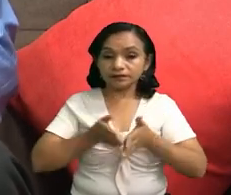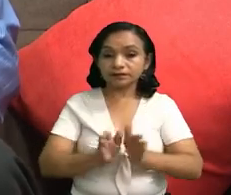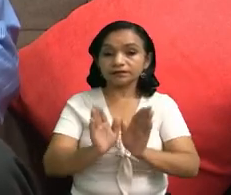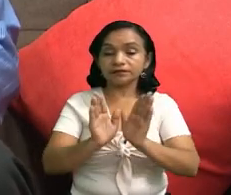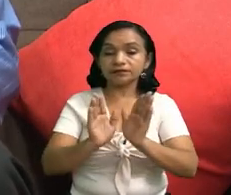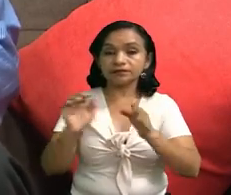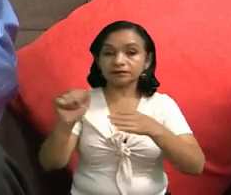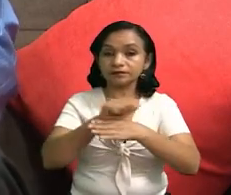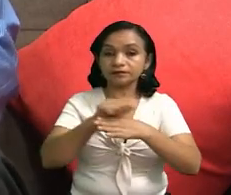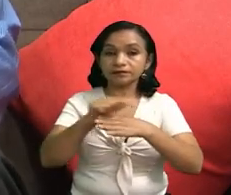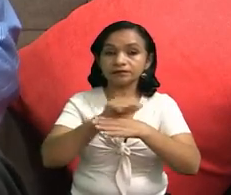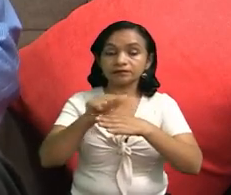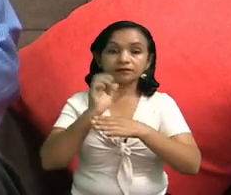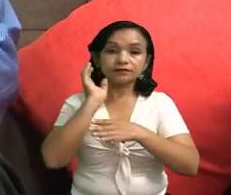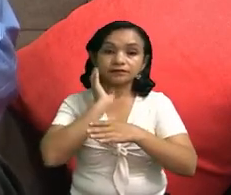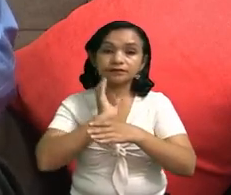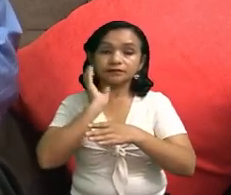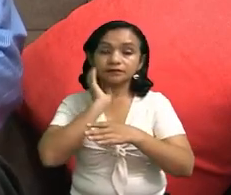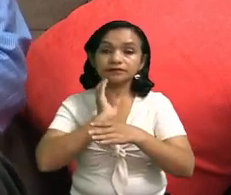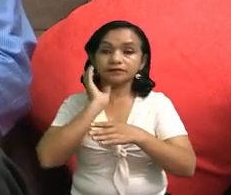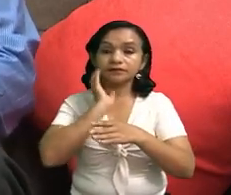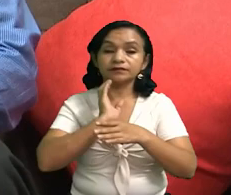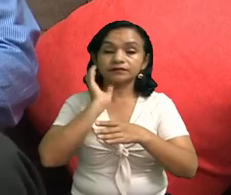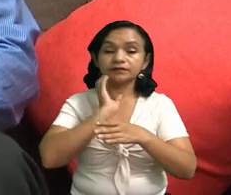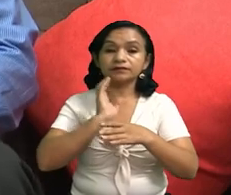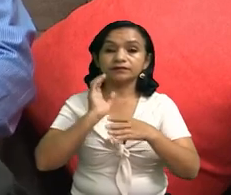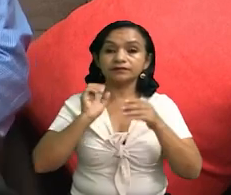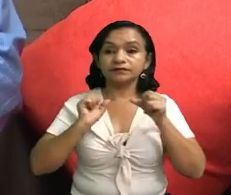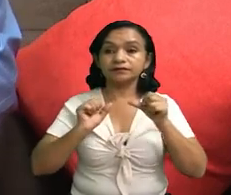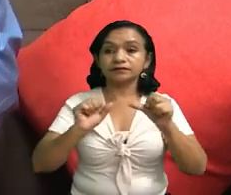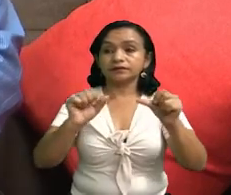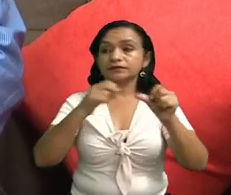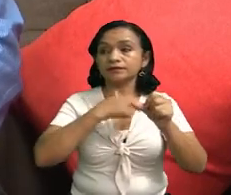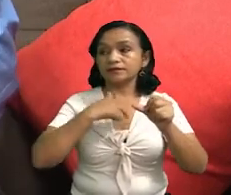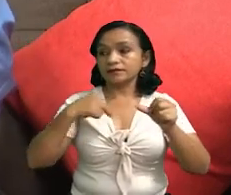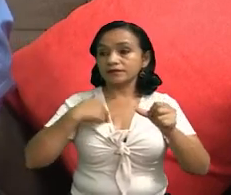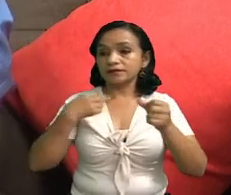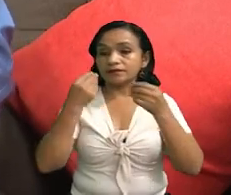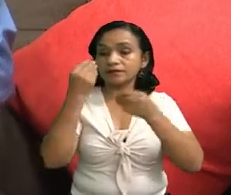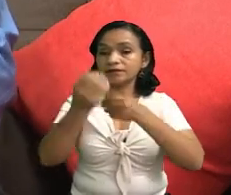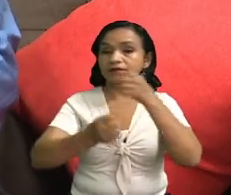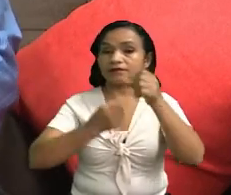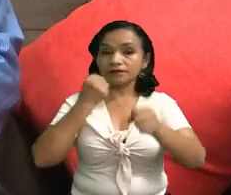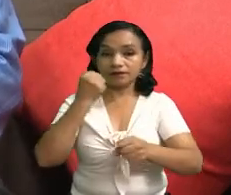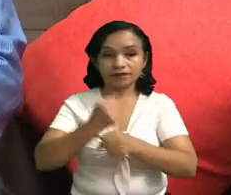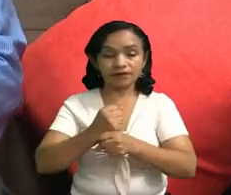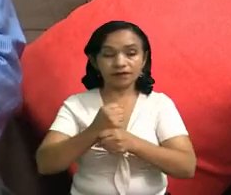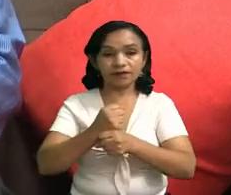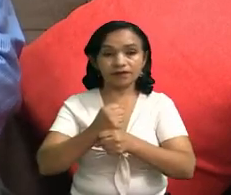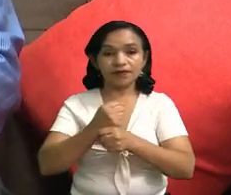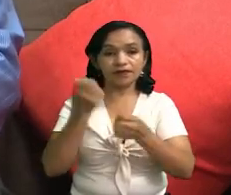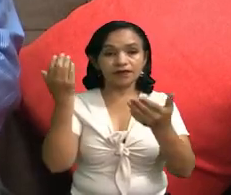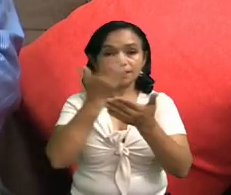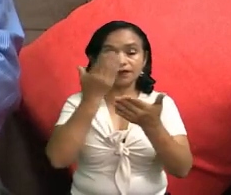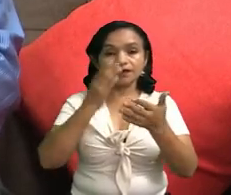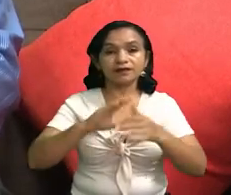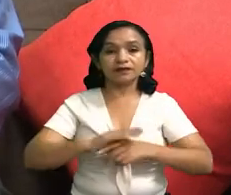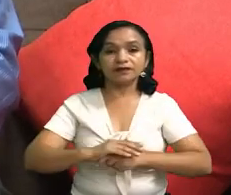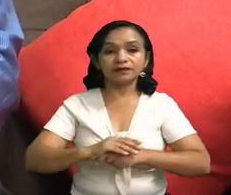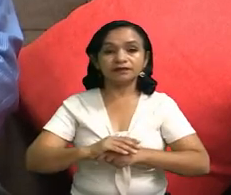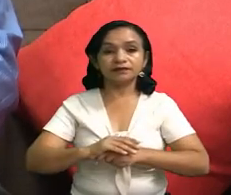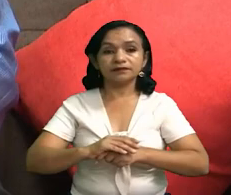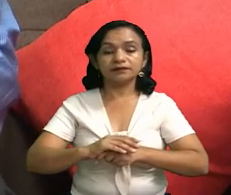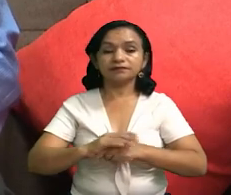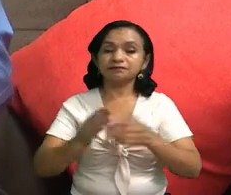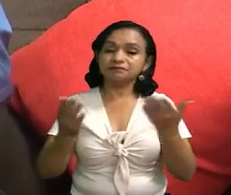de esa práctica y esa experiencia que tienen ustedes, ya esa vinculación ya de tantos años, ¿no?, en este quehacer académico. Maestra,